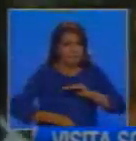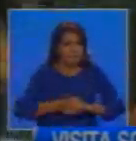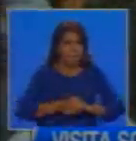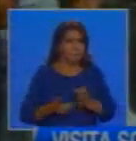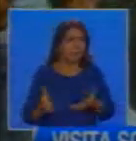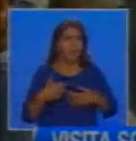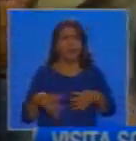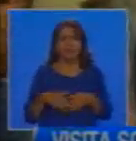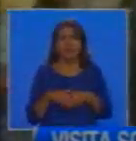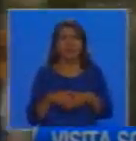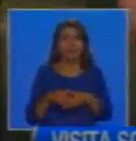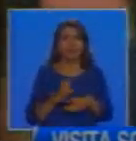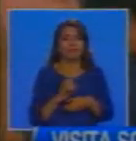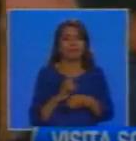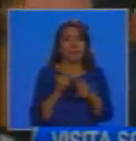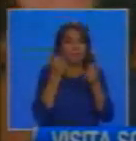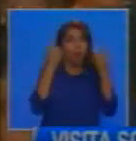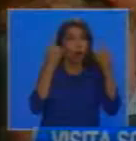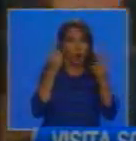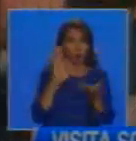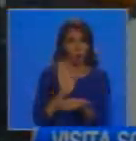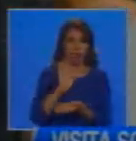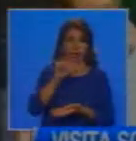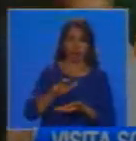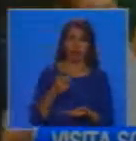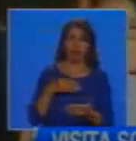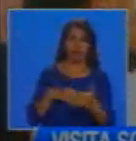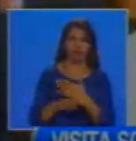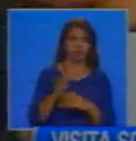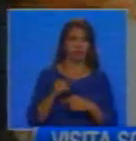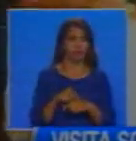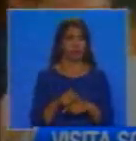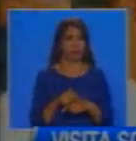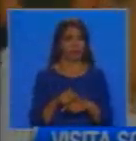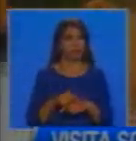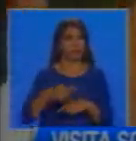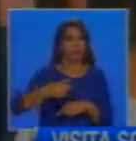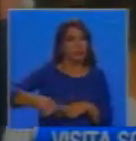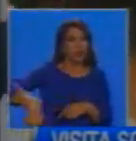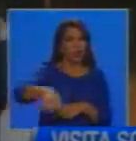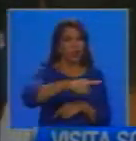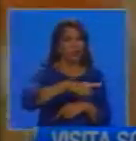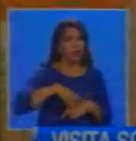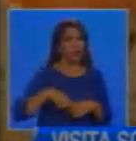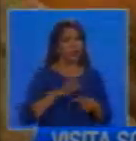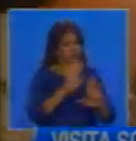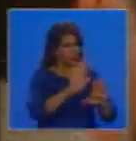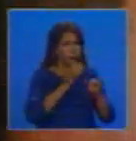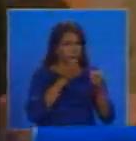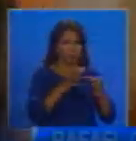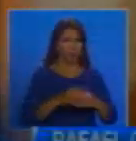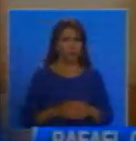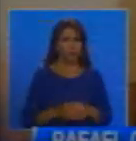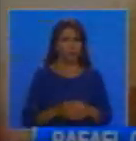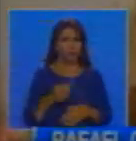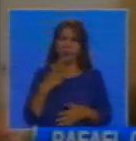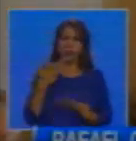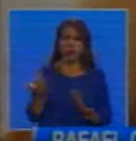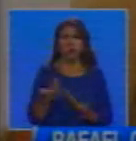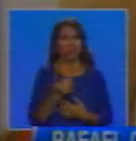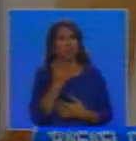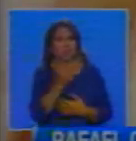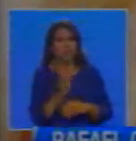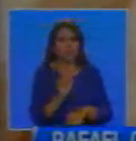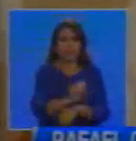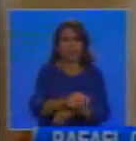Quería sorprender a la gente de IES. Y fueron ellos quienes lo sorprendieron a él. Es indiferencia, corrupción, hablemos